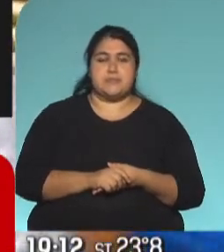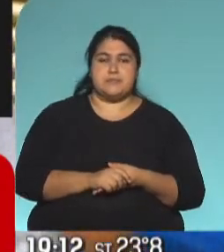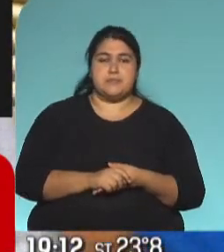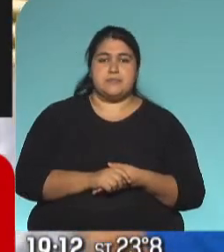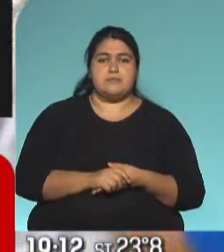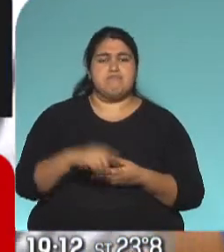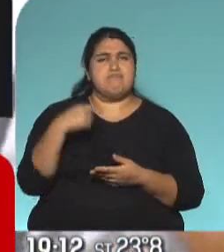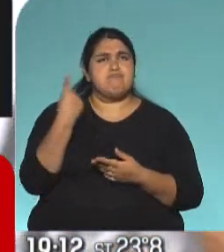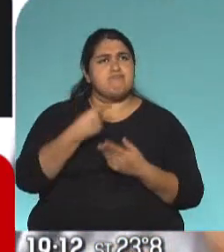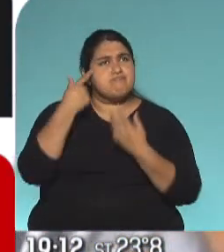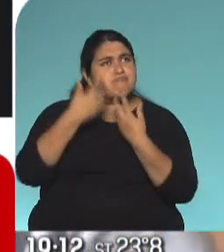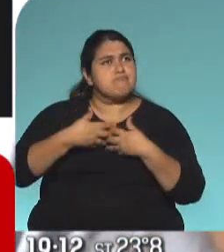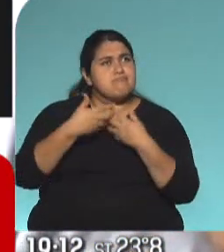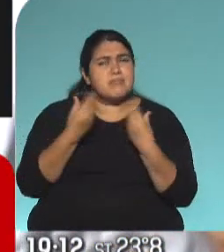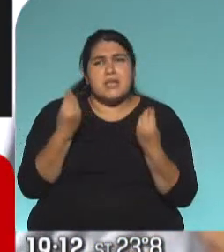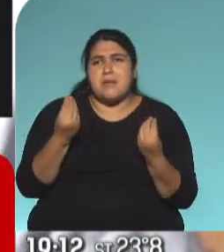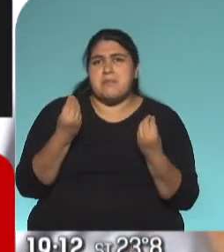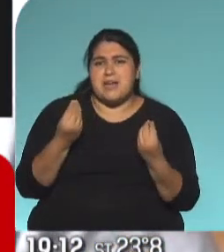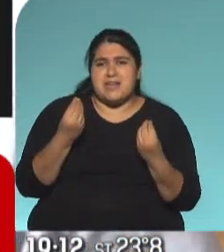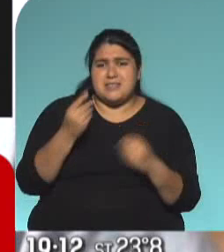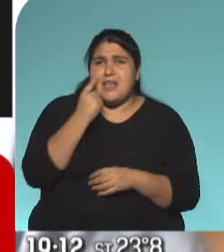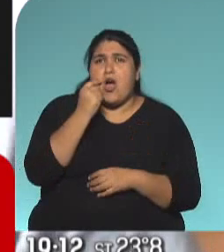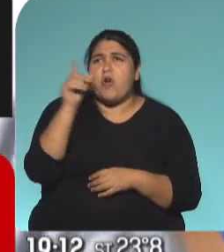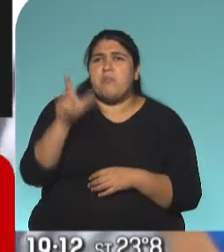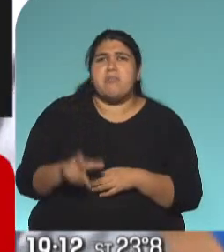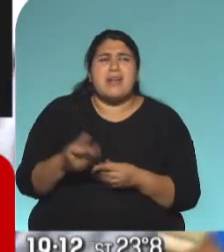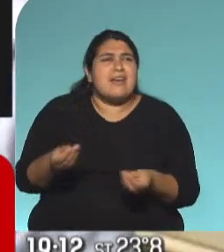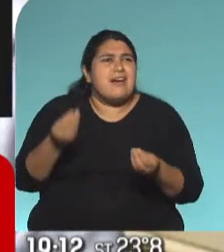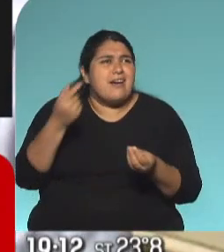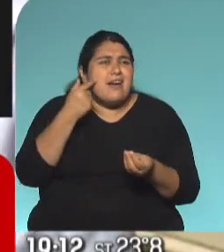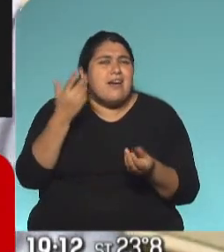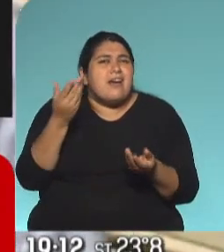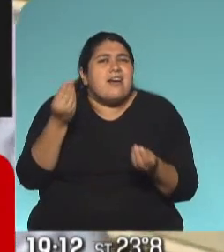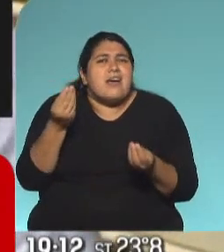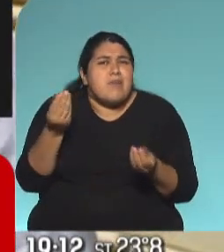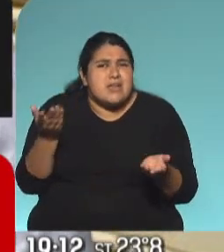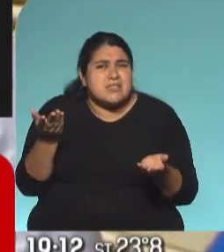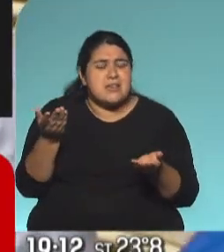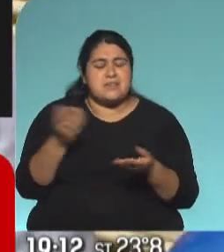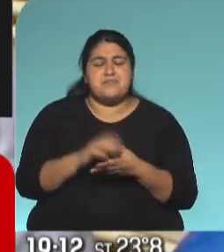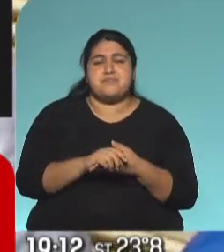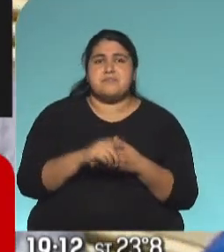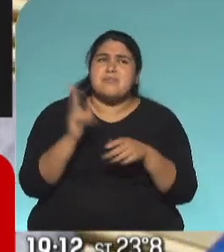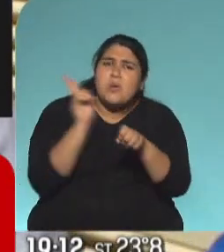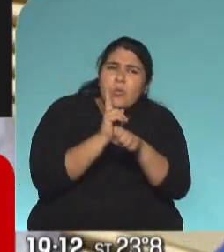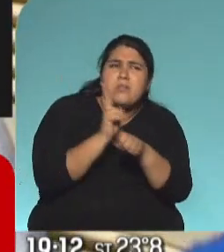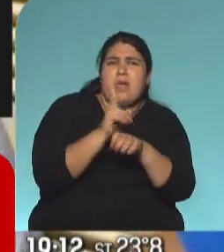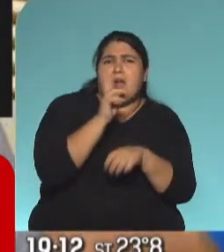Uno se pregunta qué le está pasando realmente al hombre, porque en vez de cuidarla, de